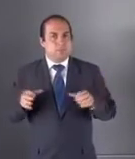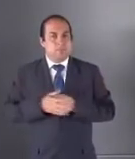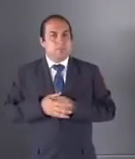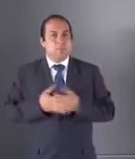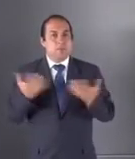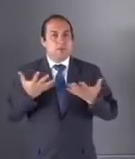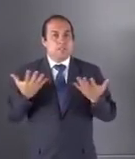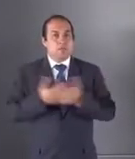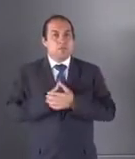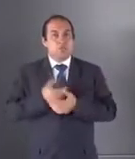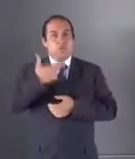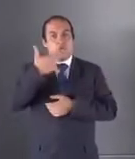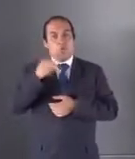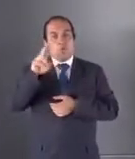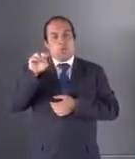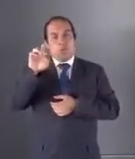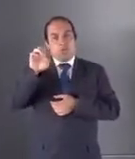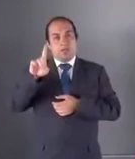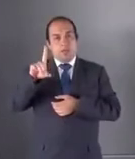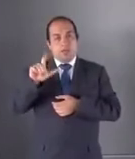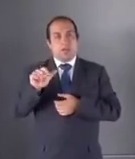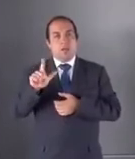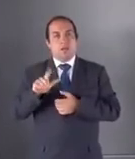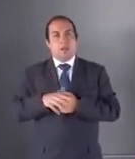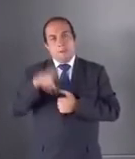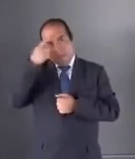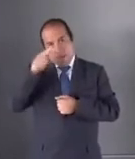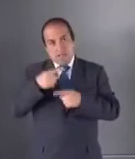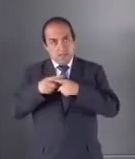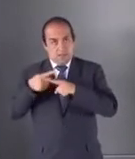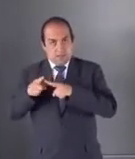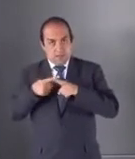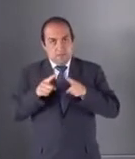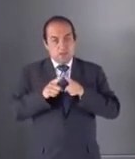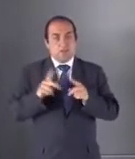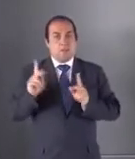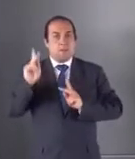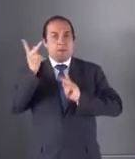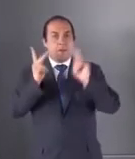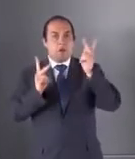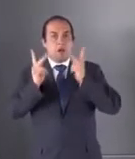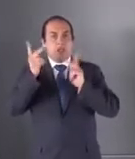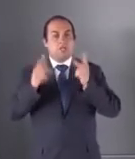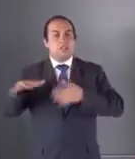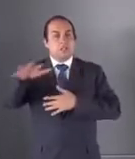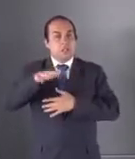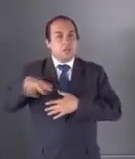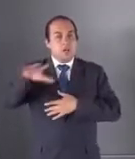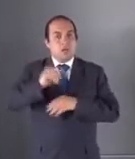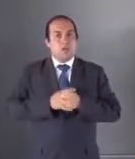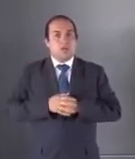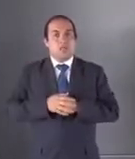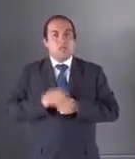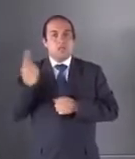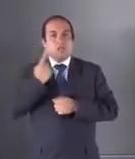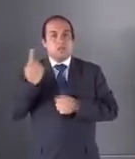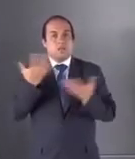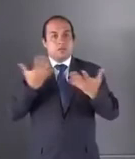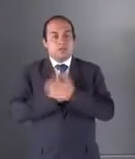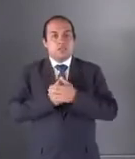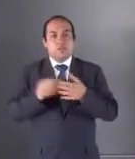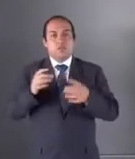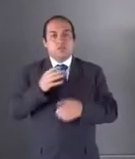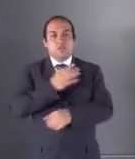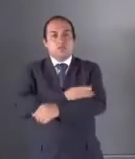realmente un humedal y va a recuperar distintas especies endémicas de la zona y va a tener conectividad con otros humedales de la